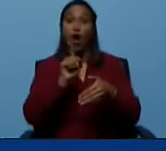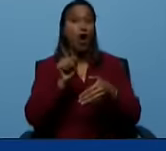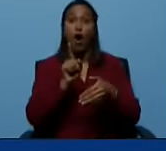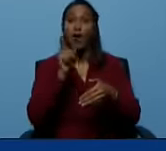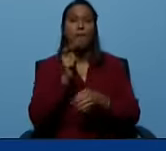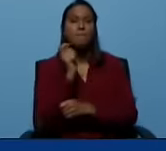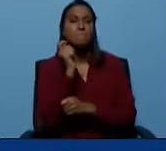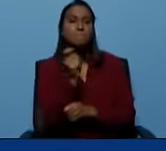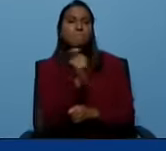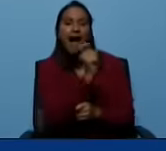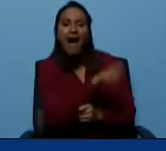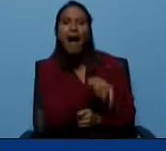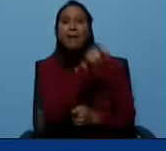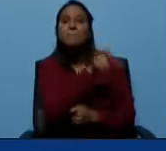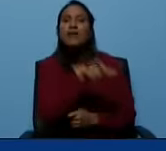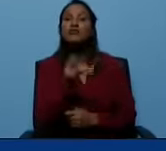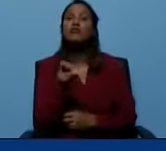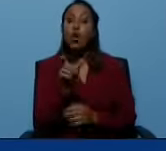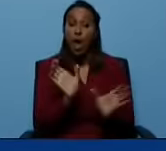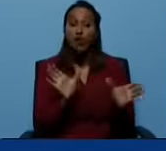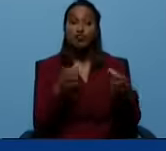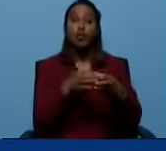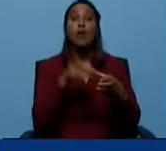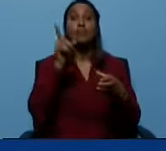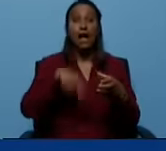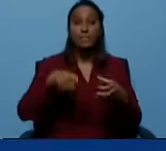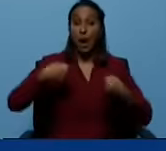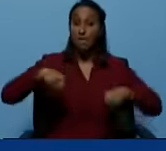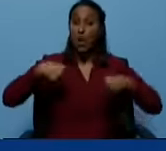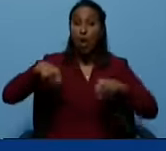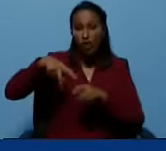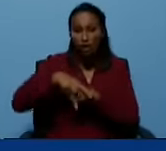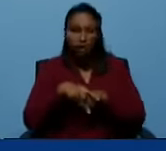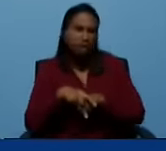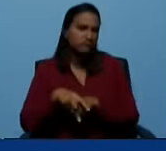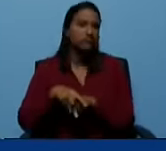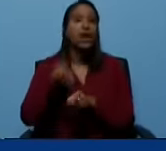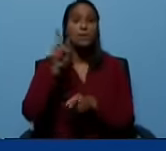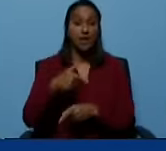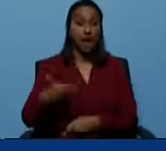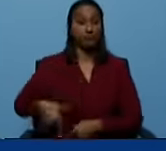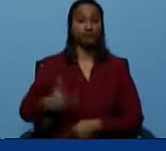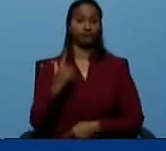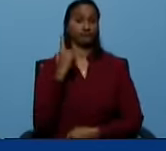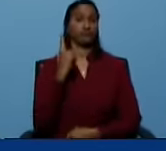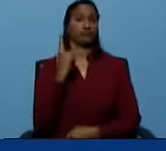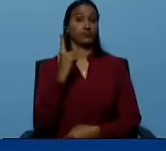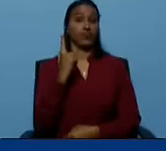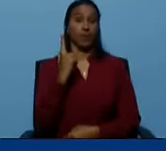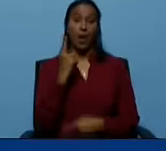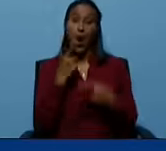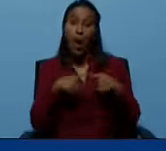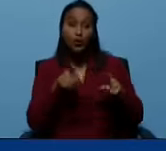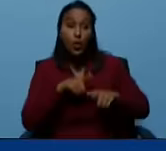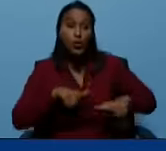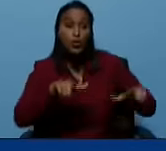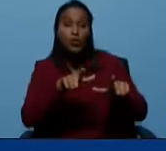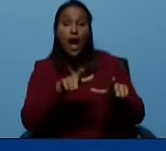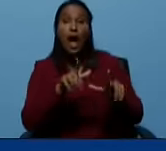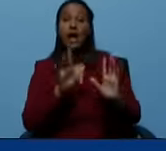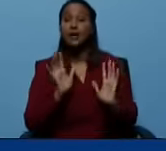en algunos lugares grupos de motorizados armados y en otros lugares